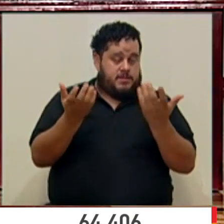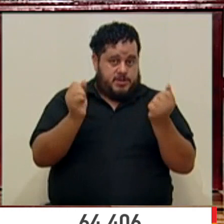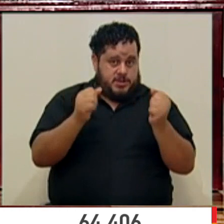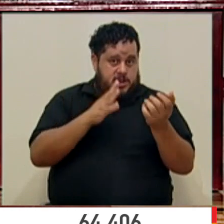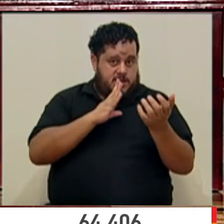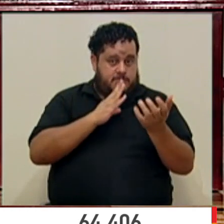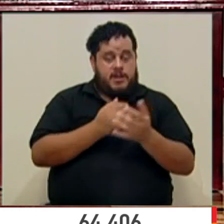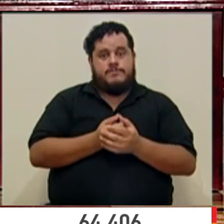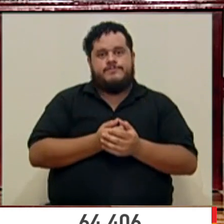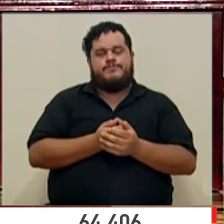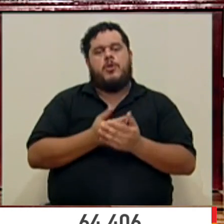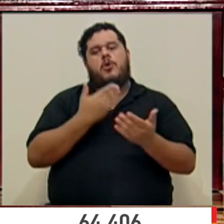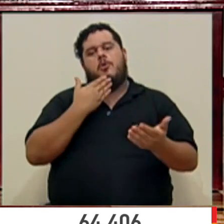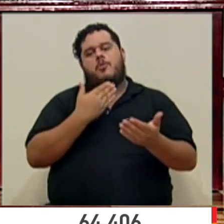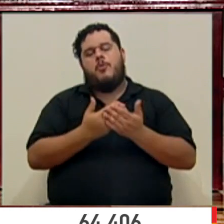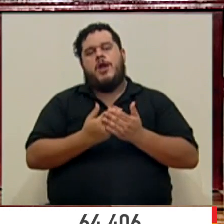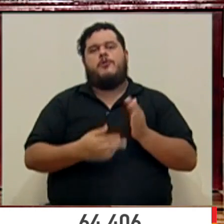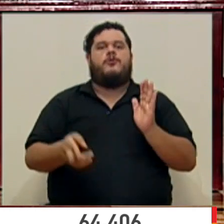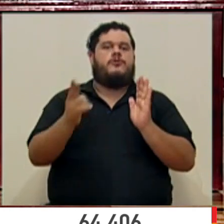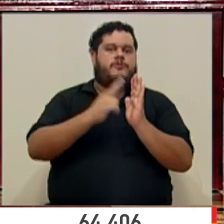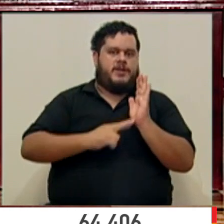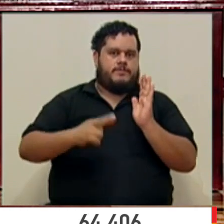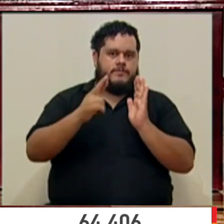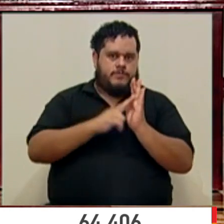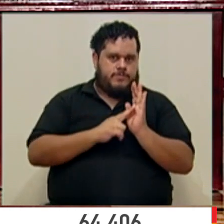Gracias. No, tal vez básicamente repetir